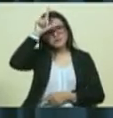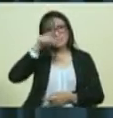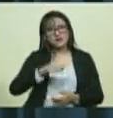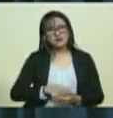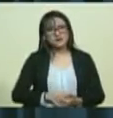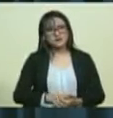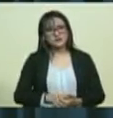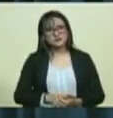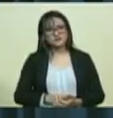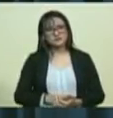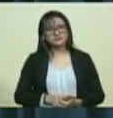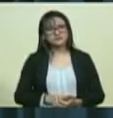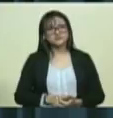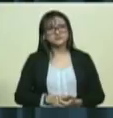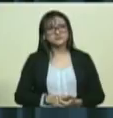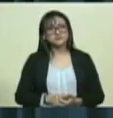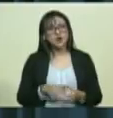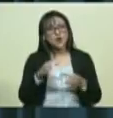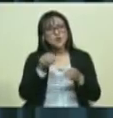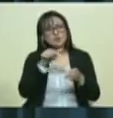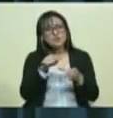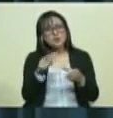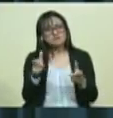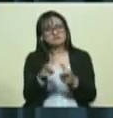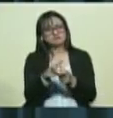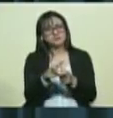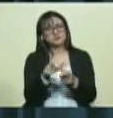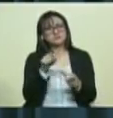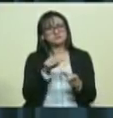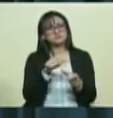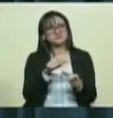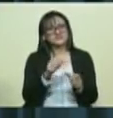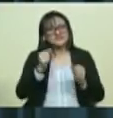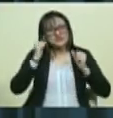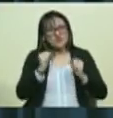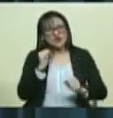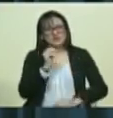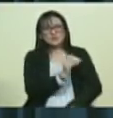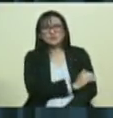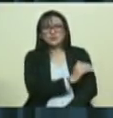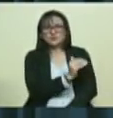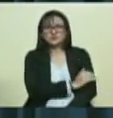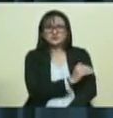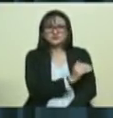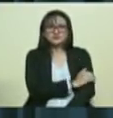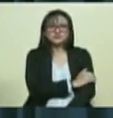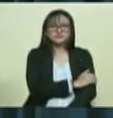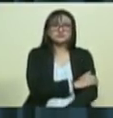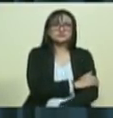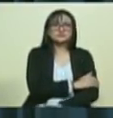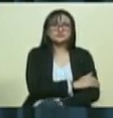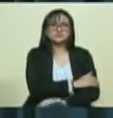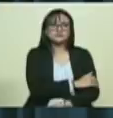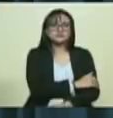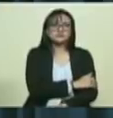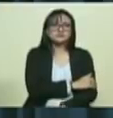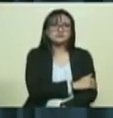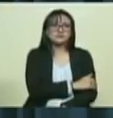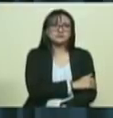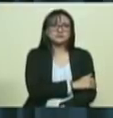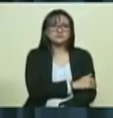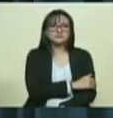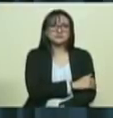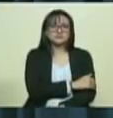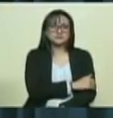refería a una manifestación de un pequeño grupo de este sector de la extrema derecha venezolana que acudió como ocurre en venezuela de manera libre